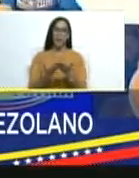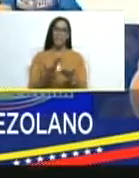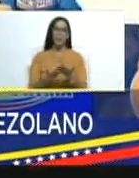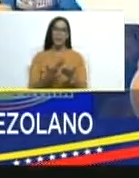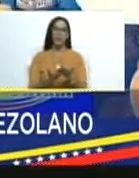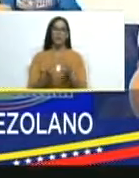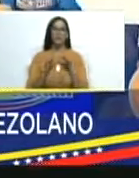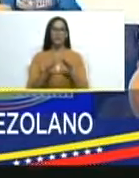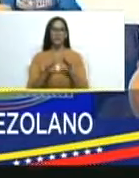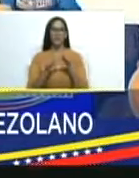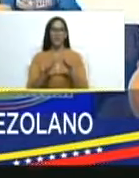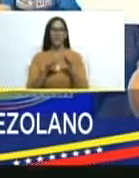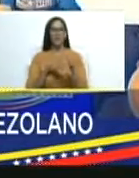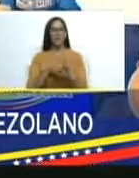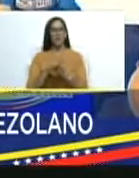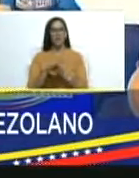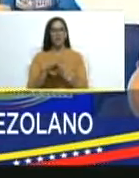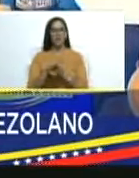seguir avanzando